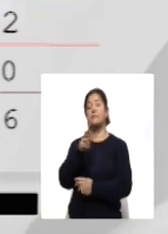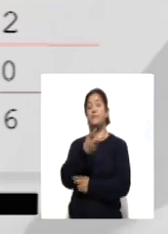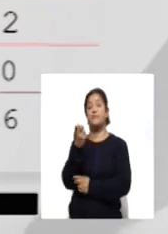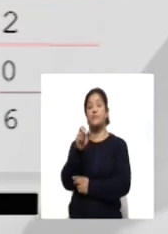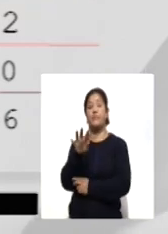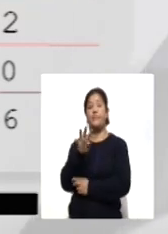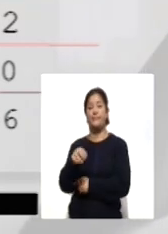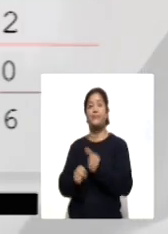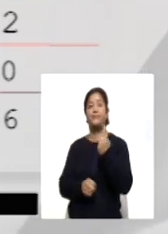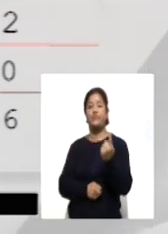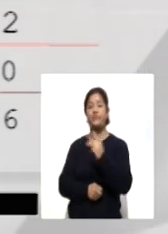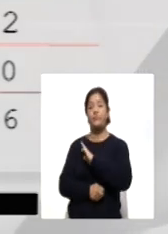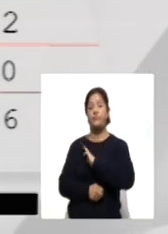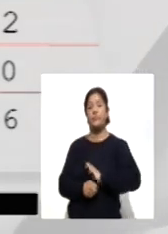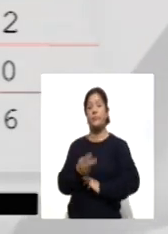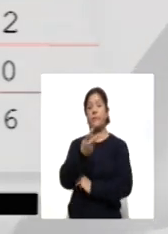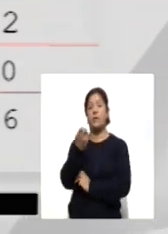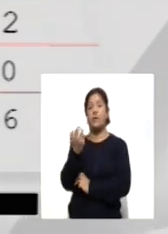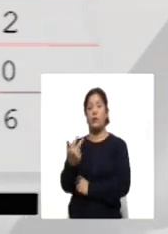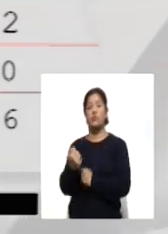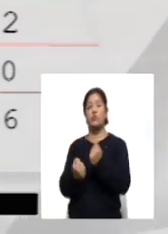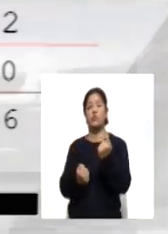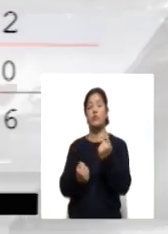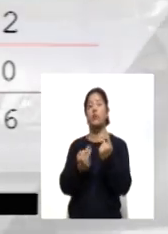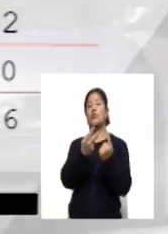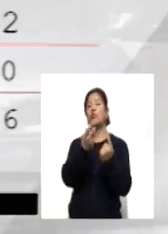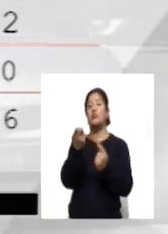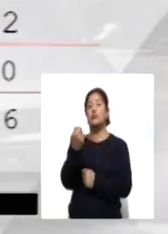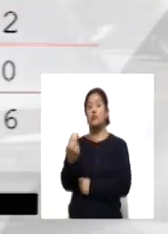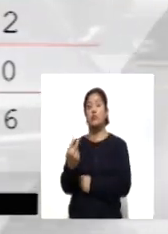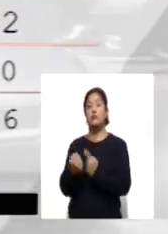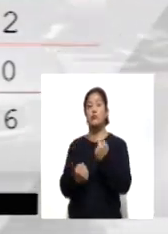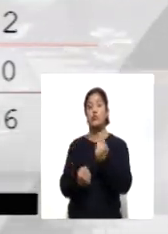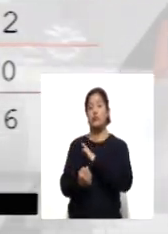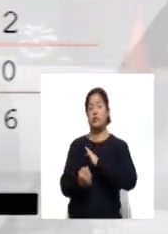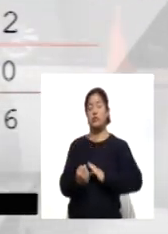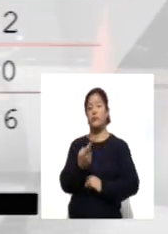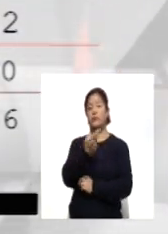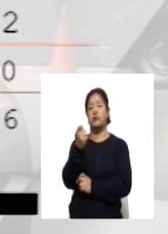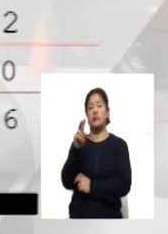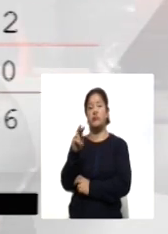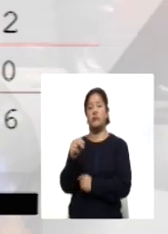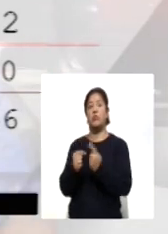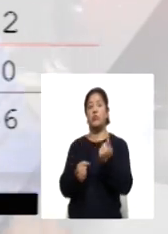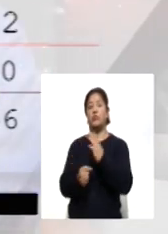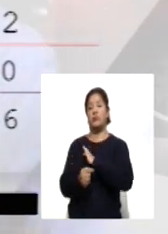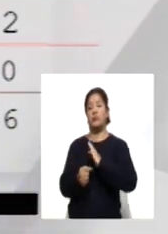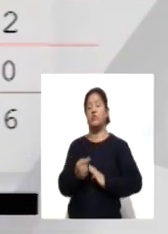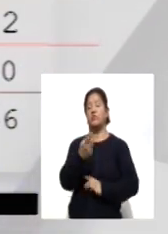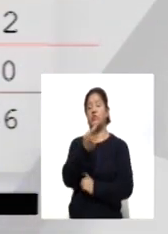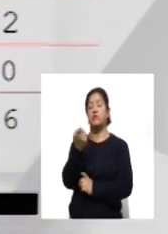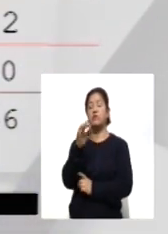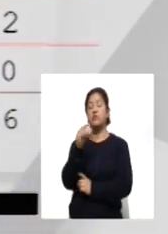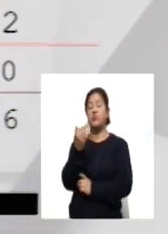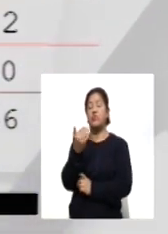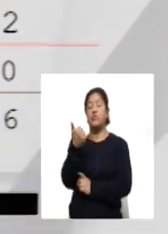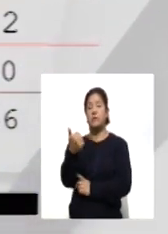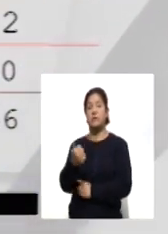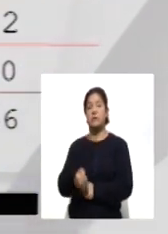219, Zompantepec 208, Santa Cruz Tlaxcala 202, Xalostoc 180,